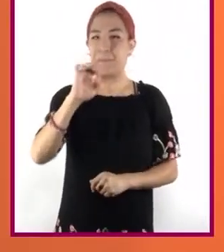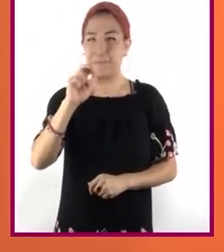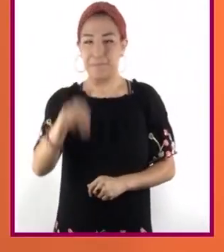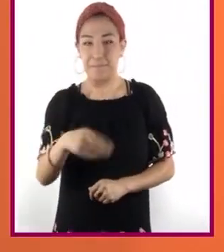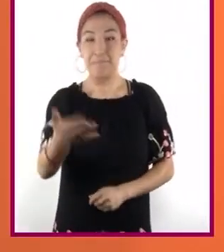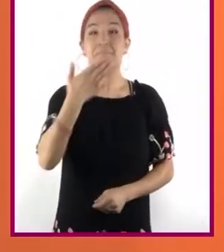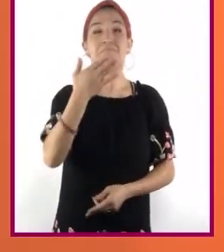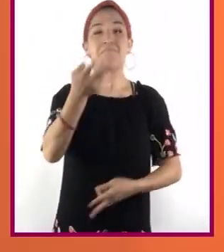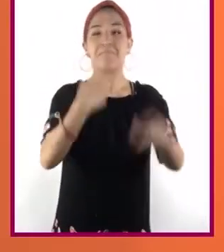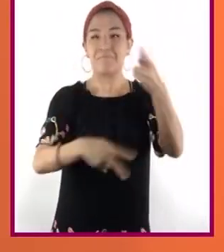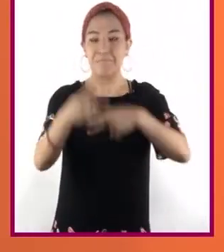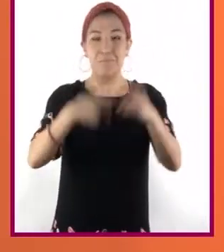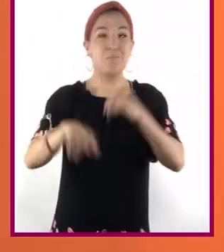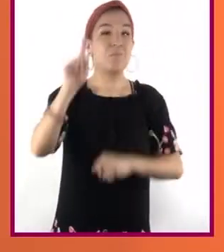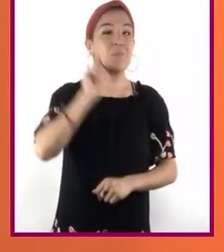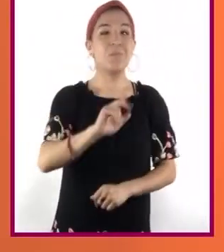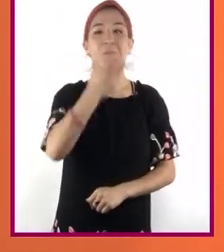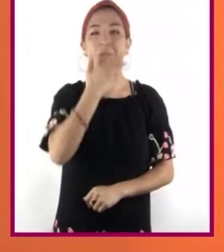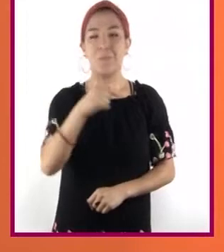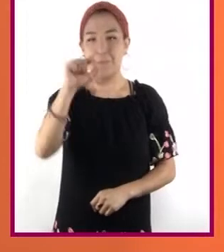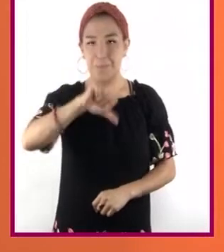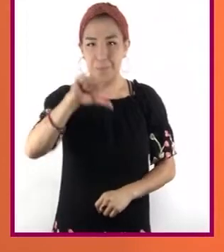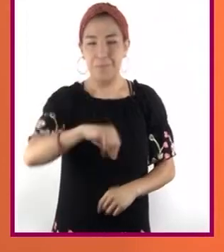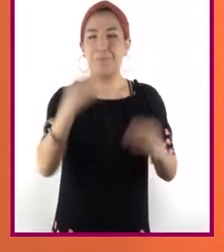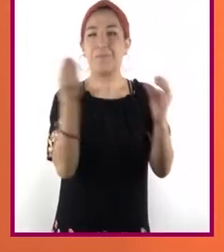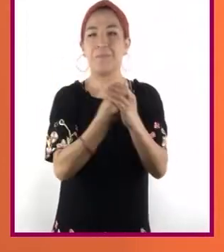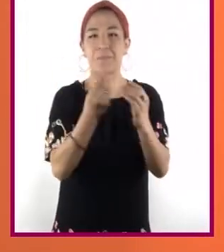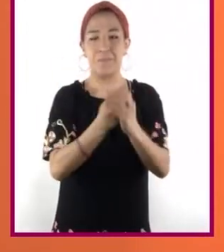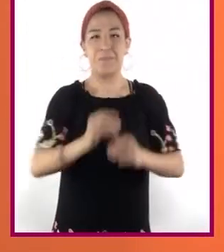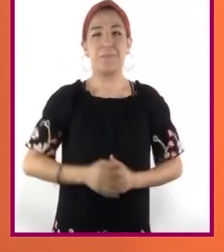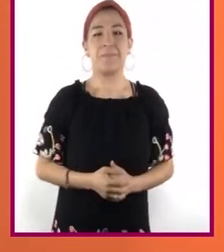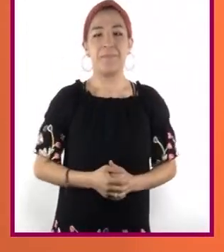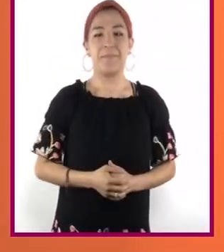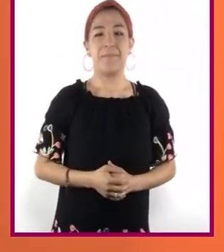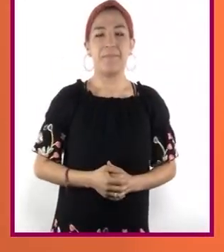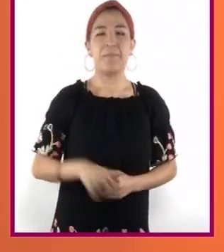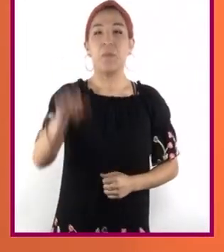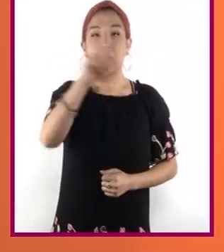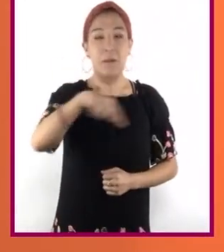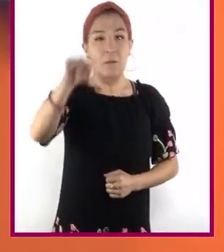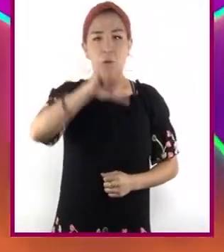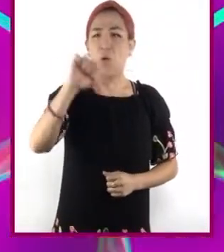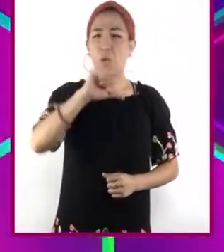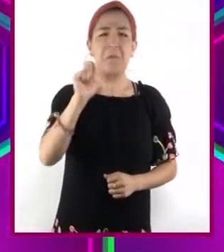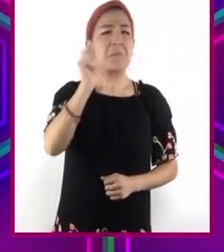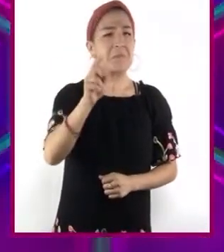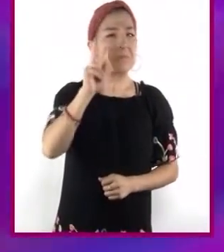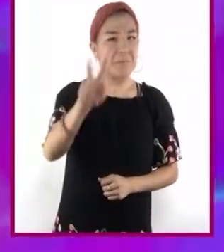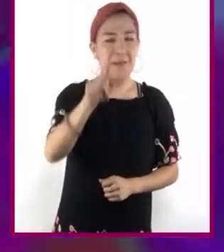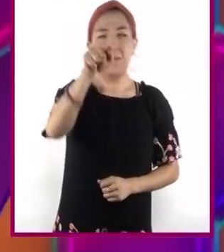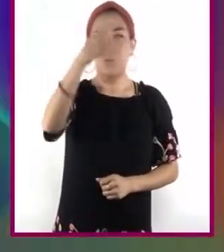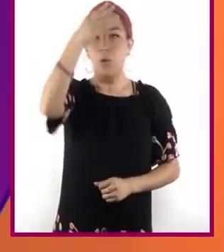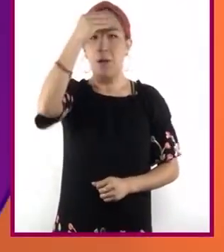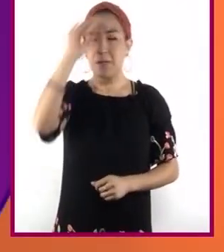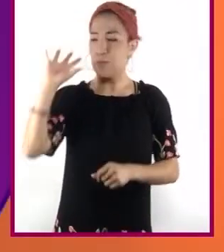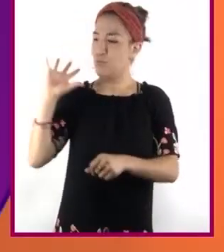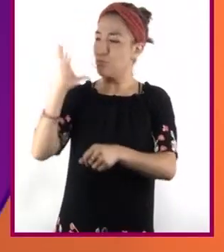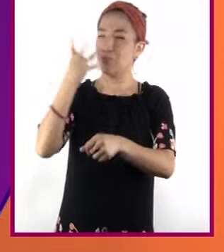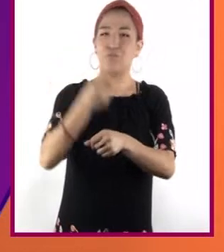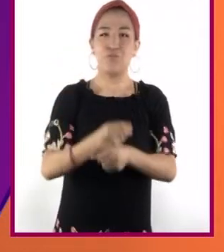y bienvenidos a esta sesión. Conocerán su progreso con respecto a los aprendizajes